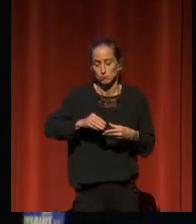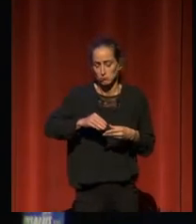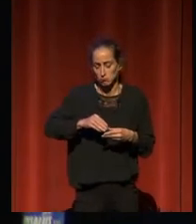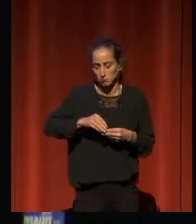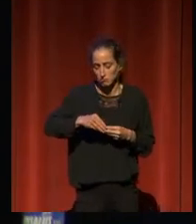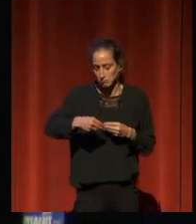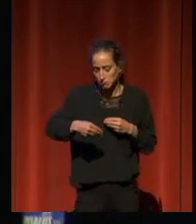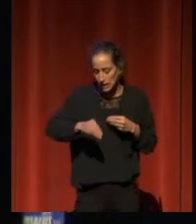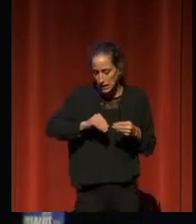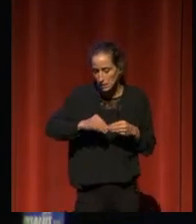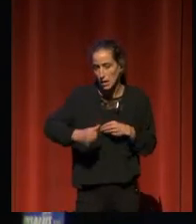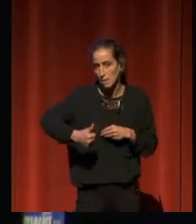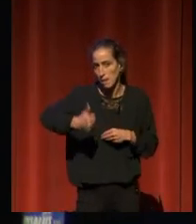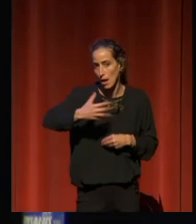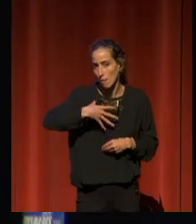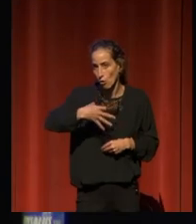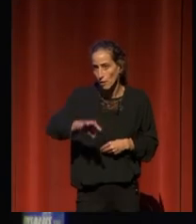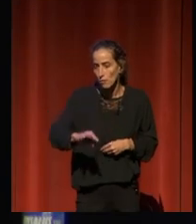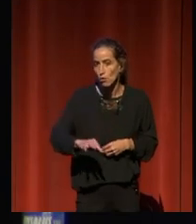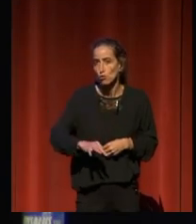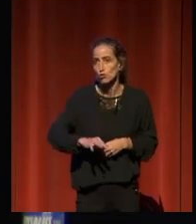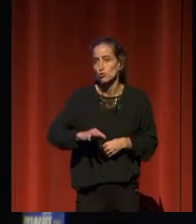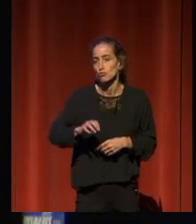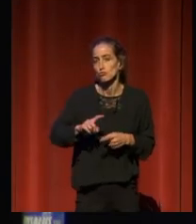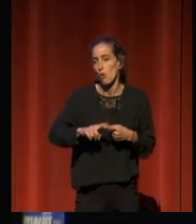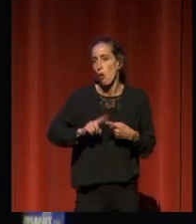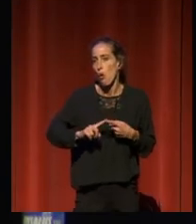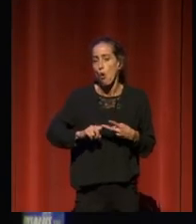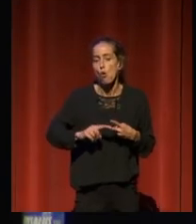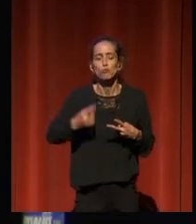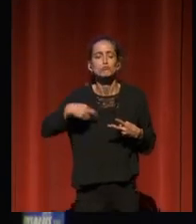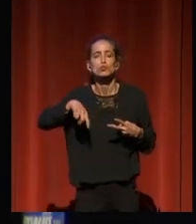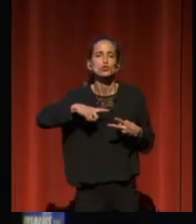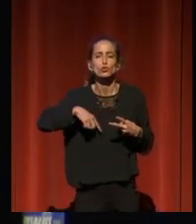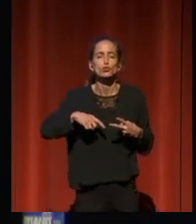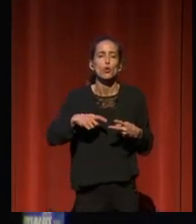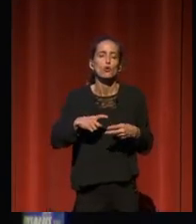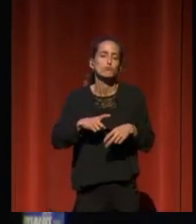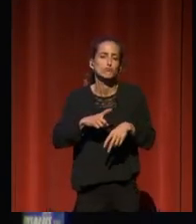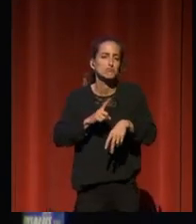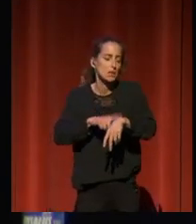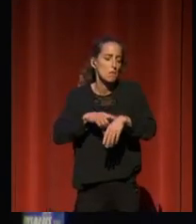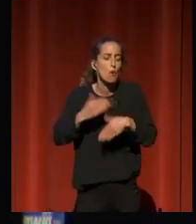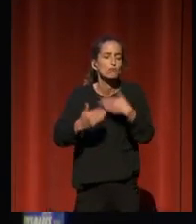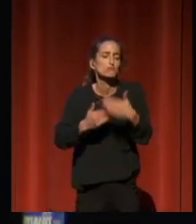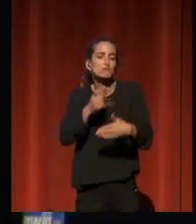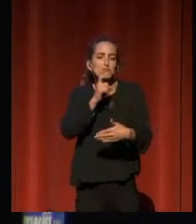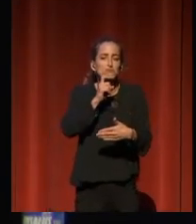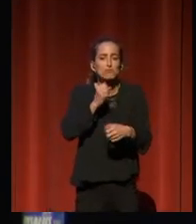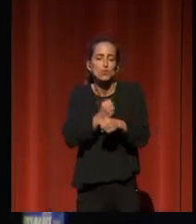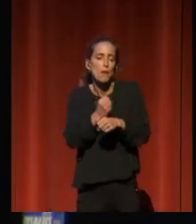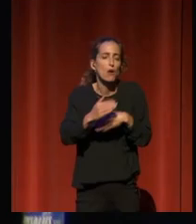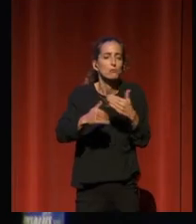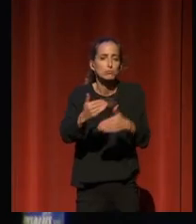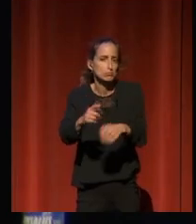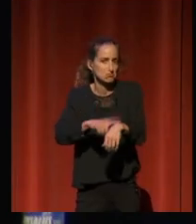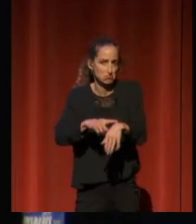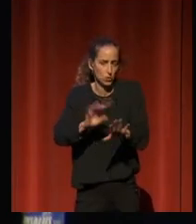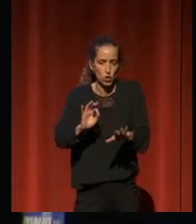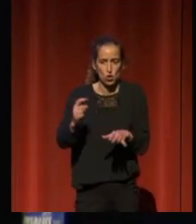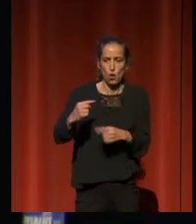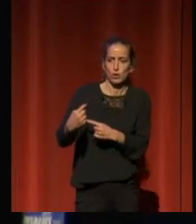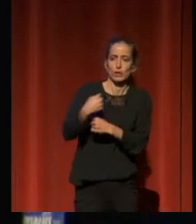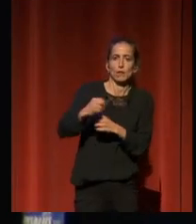podemos establecer nuestro ritmo no hay una presión ni una agenda